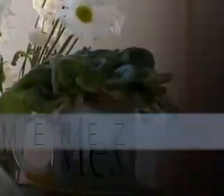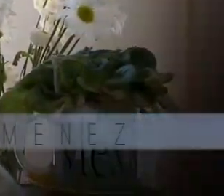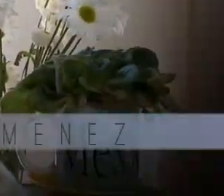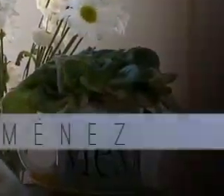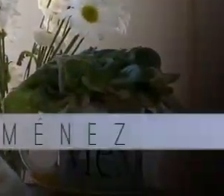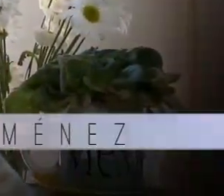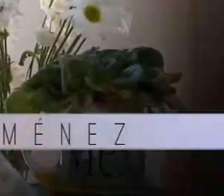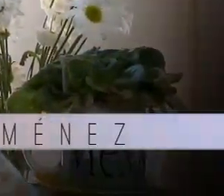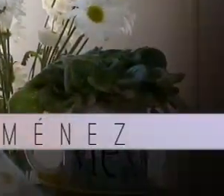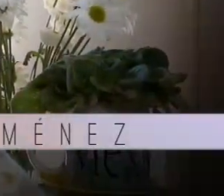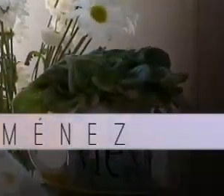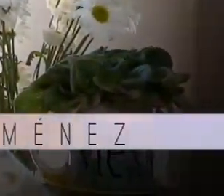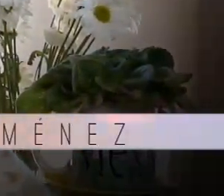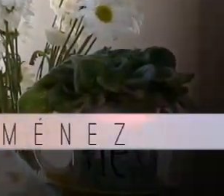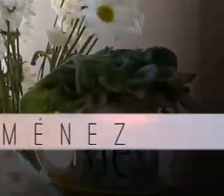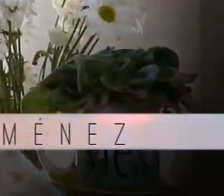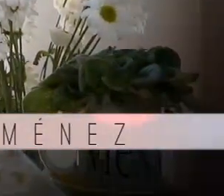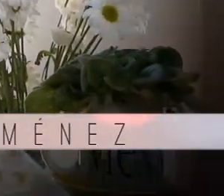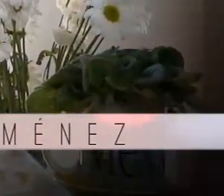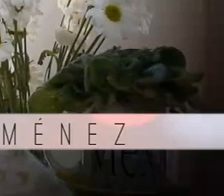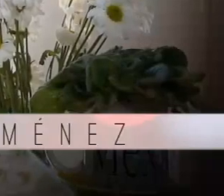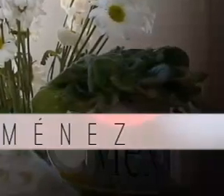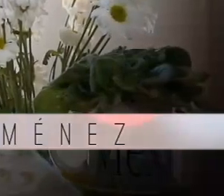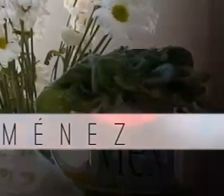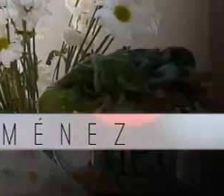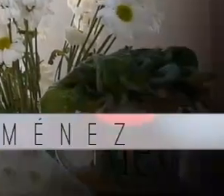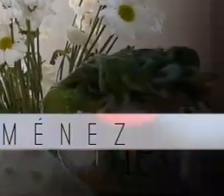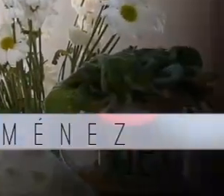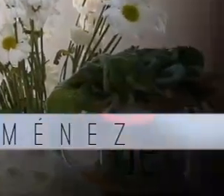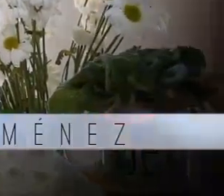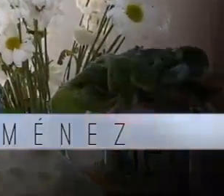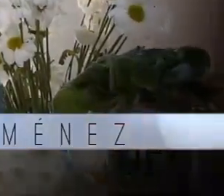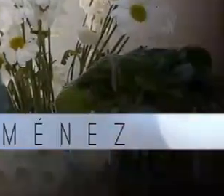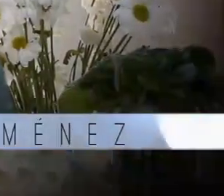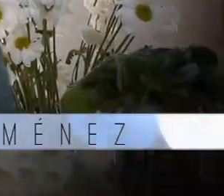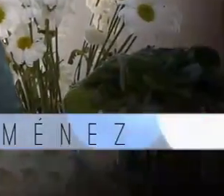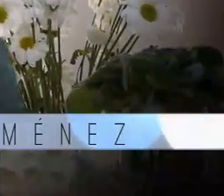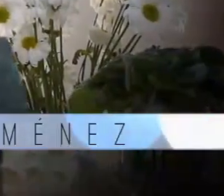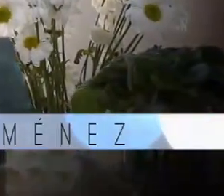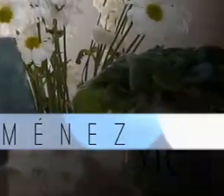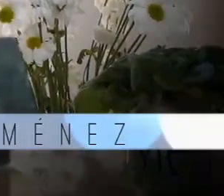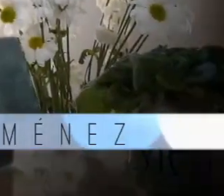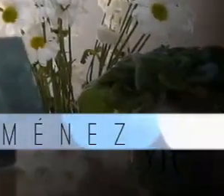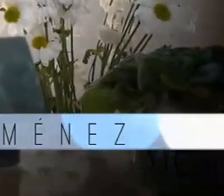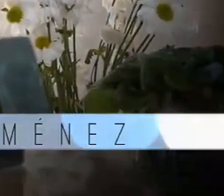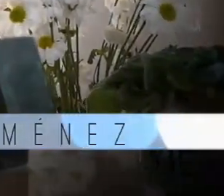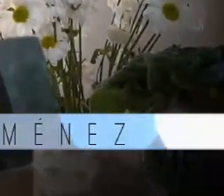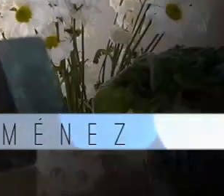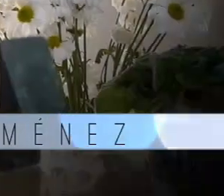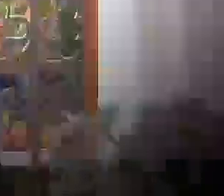Novela escrita por la novelista colombiana Laura Restrepo y que ganó el premio Alfaguara en el año